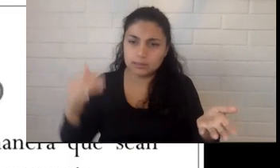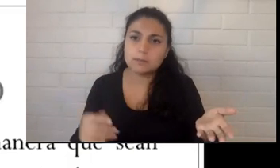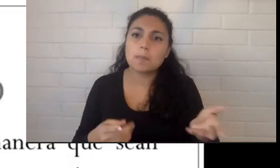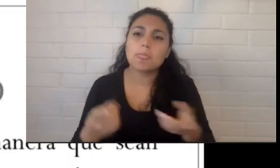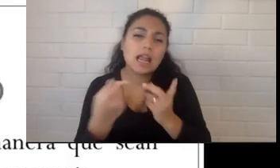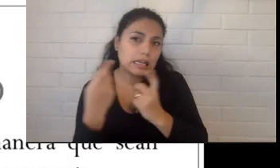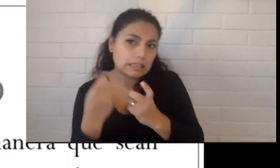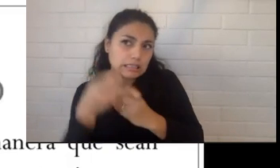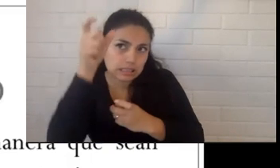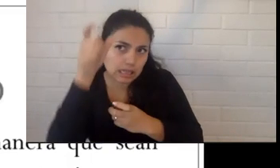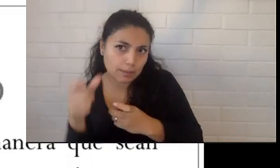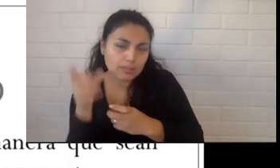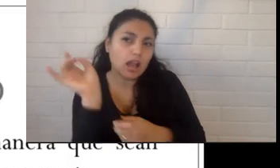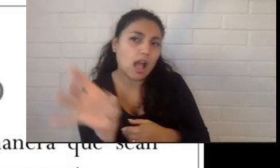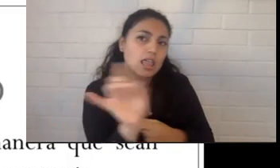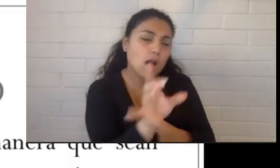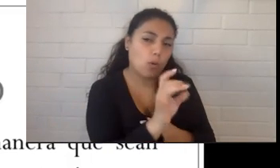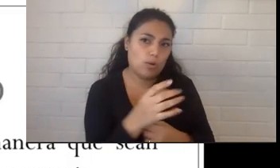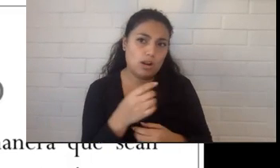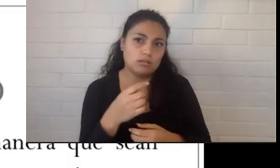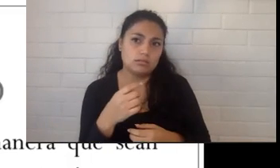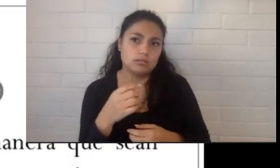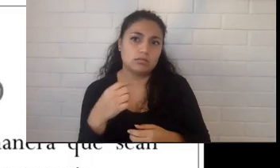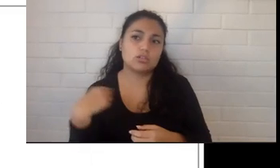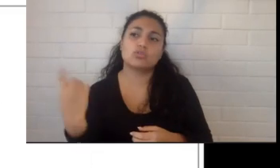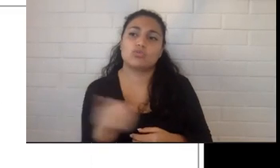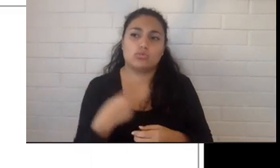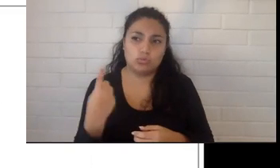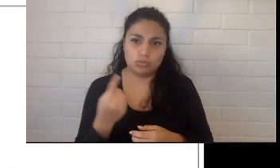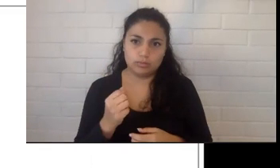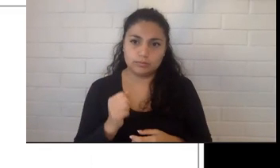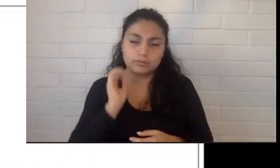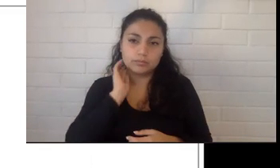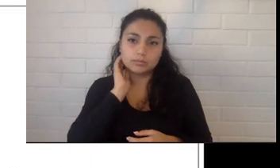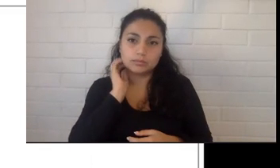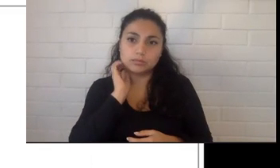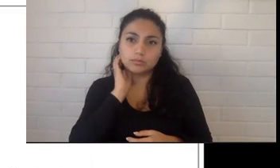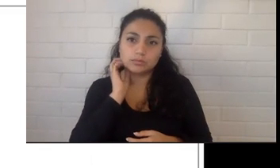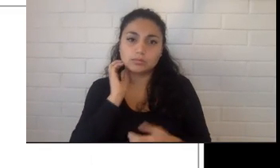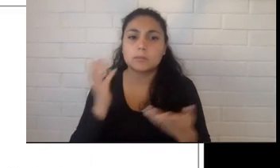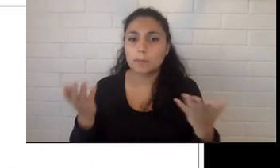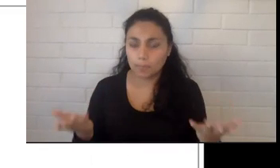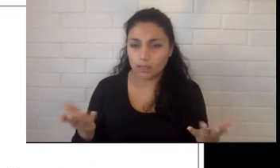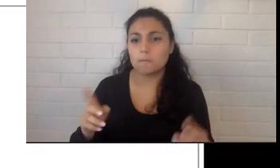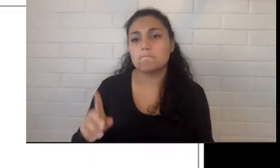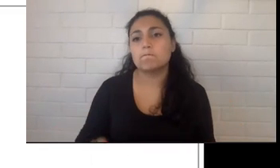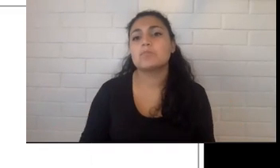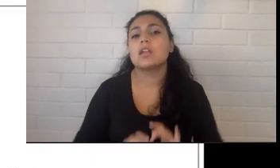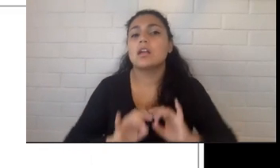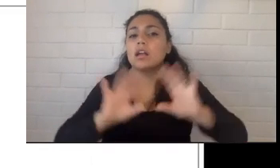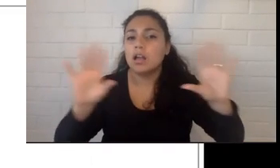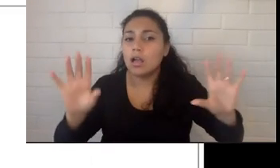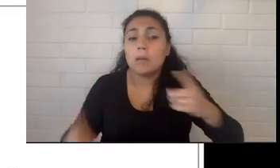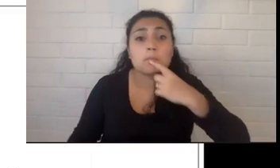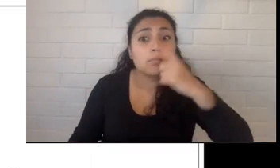necesidades ergonómicas de cada uno de nosotros y nosotras, ¿ya? Eso en términos generales. Les dejo